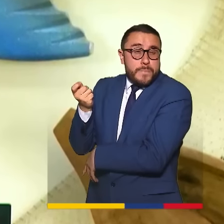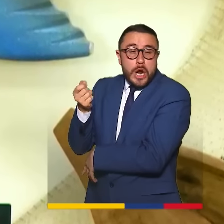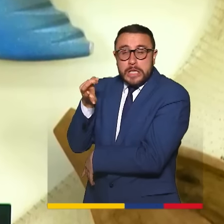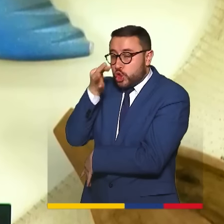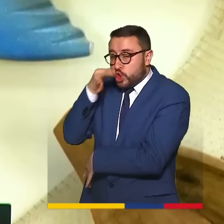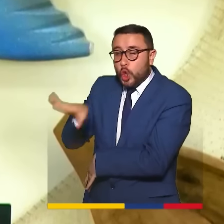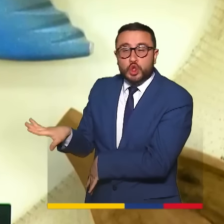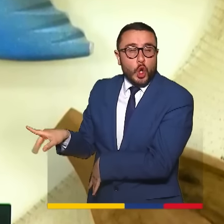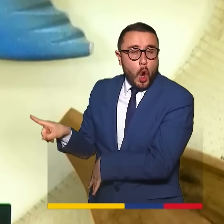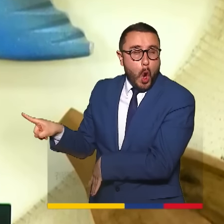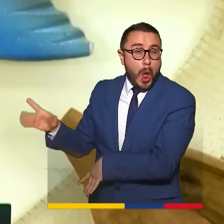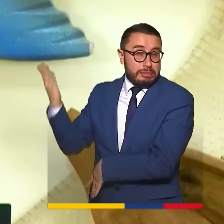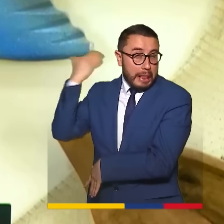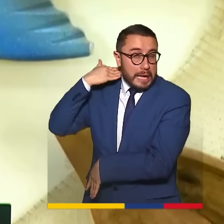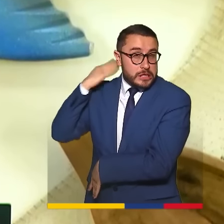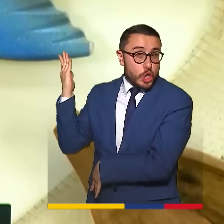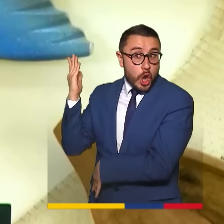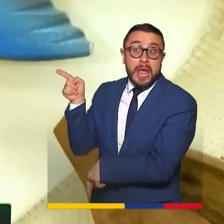la traición.